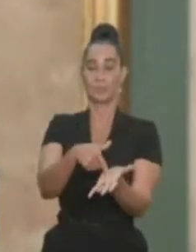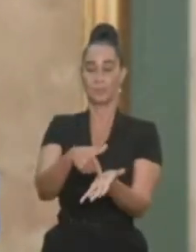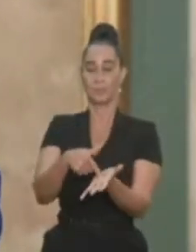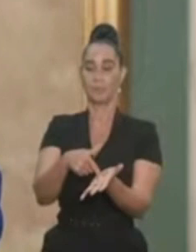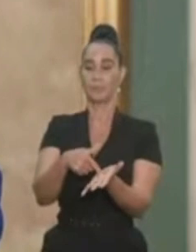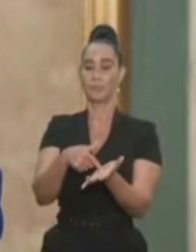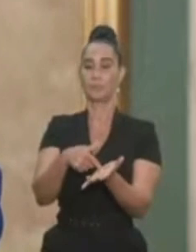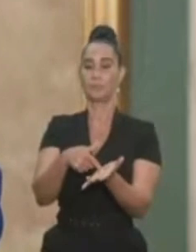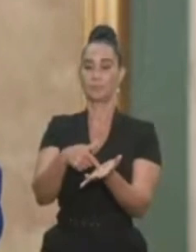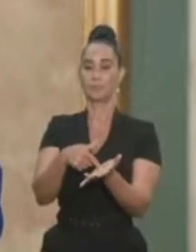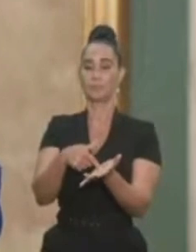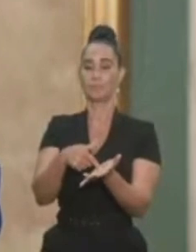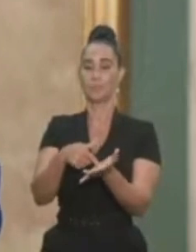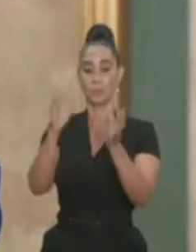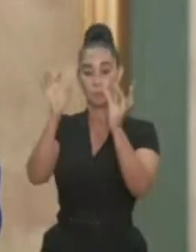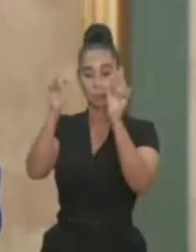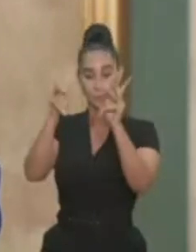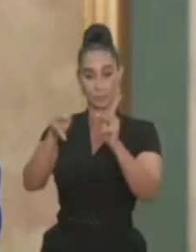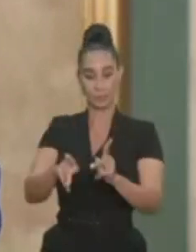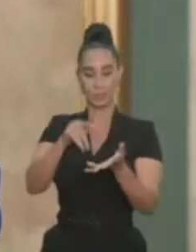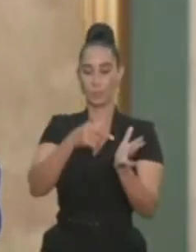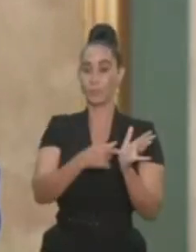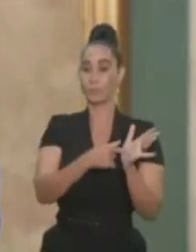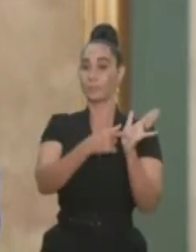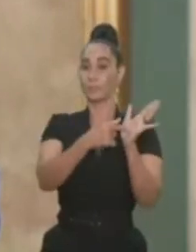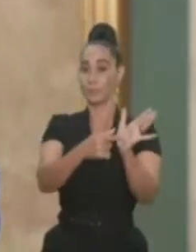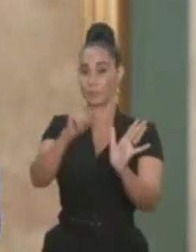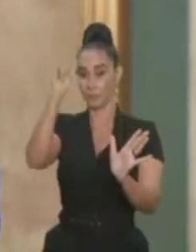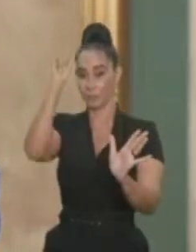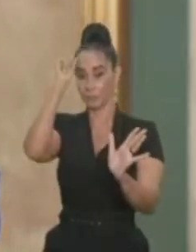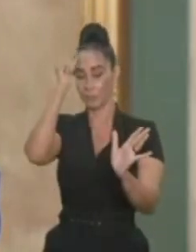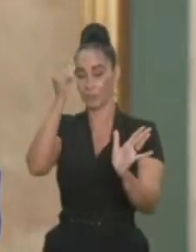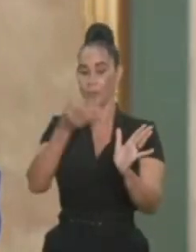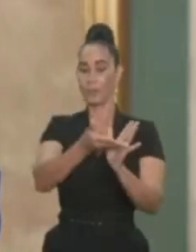se merecía y un reconocimiento del